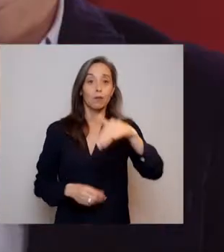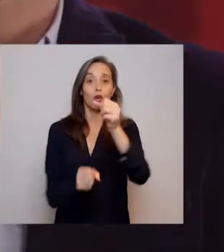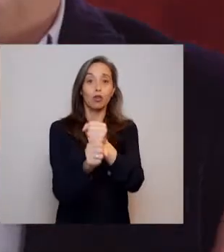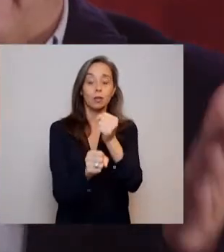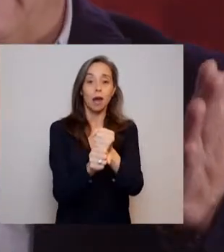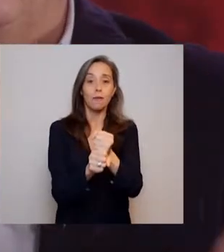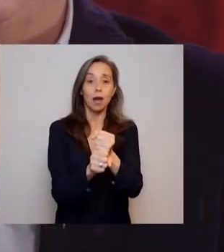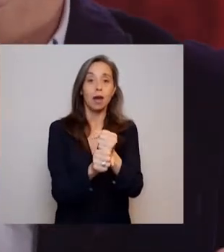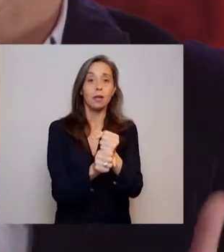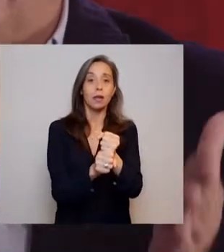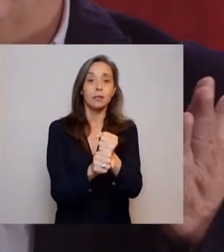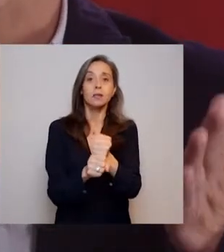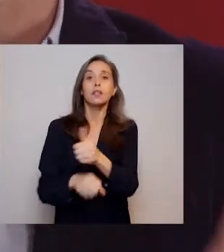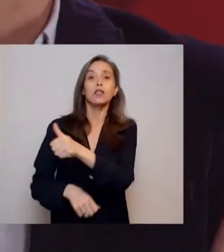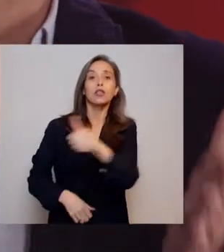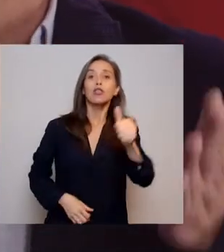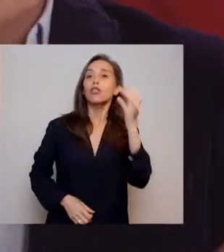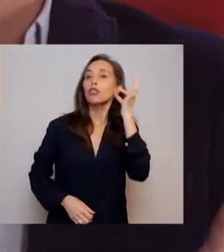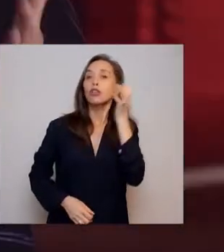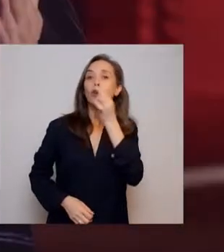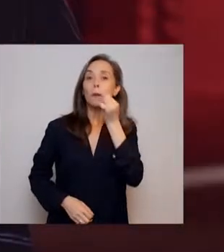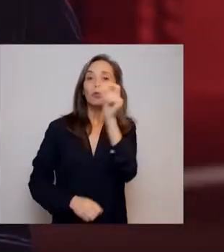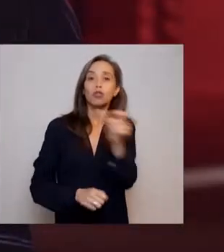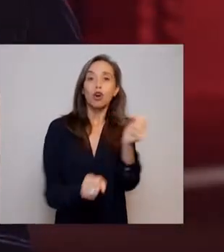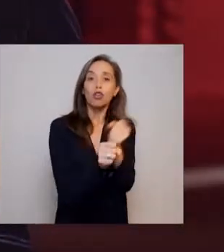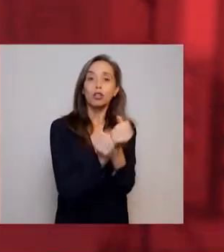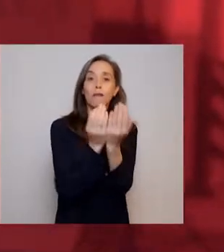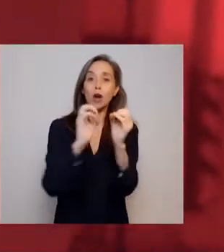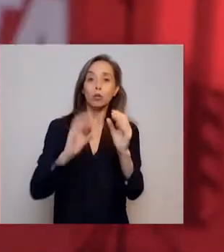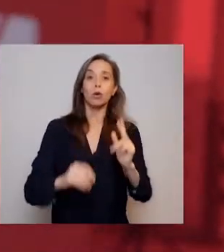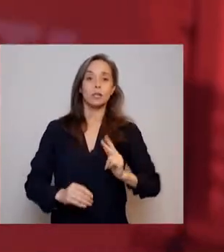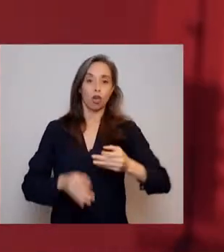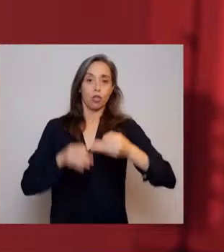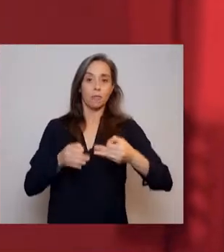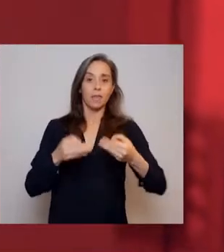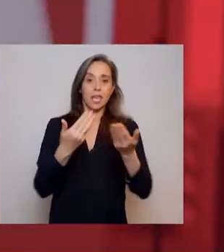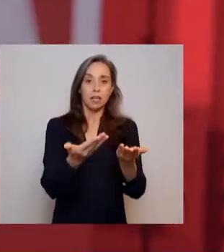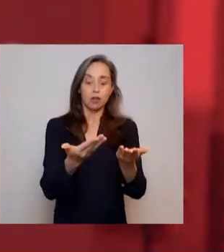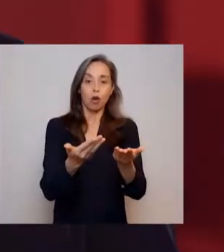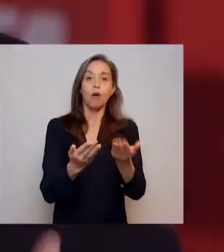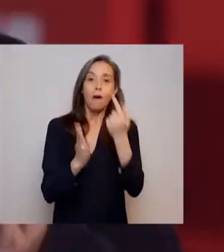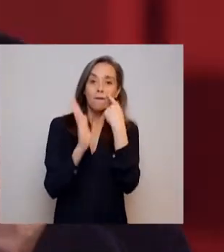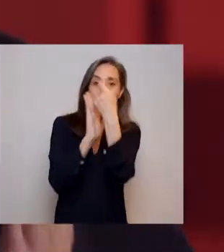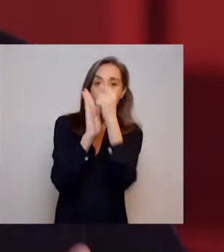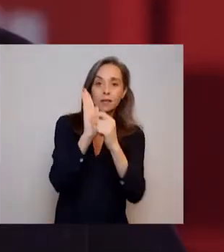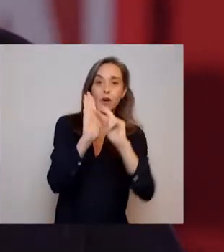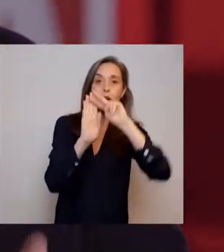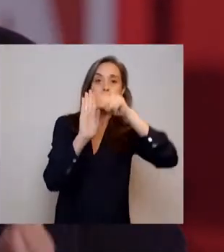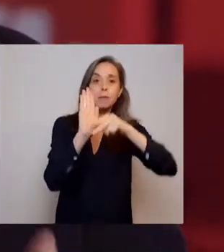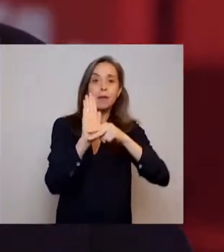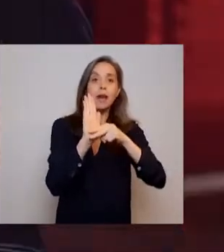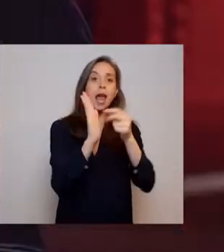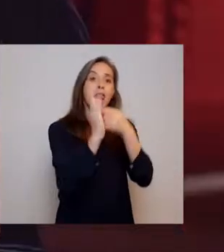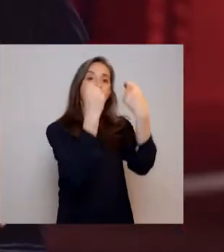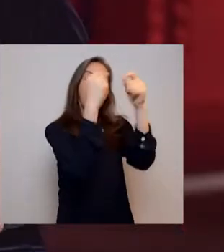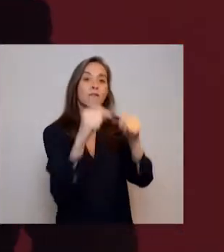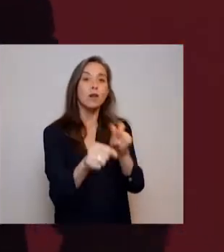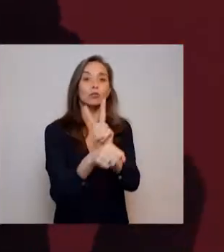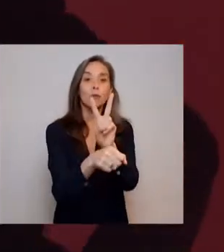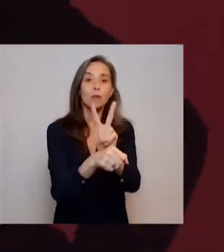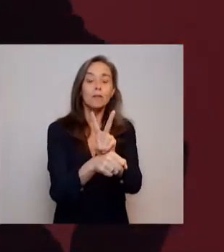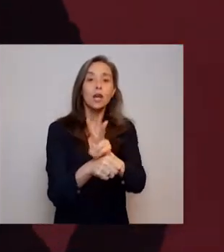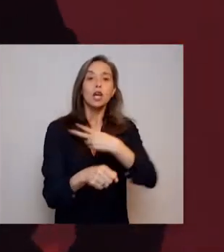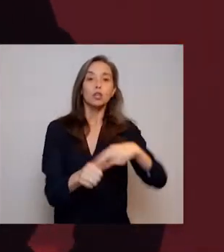trabajaré por la dignidad de todas y todos los trabajadores de la educación revisaremos y modificaremos la evaluación docente